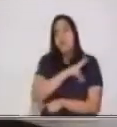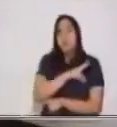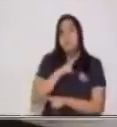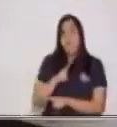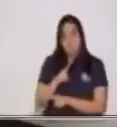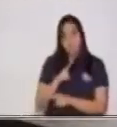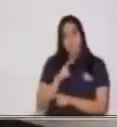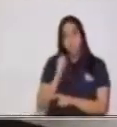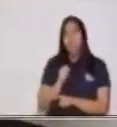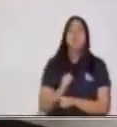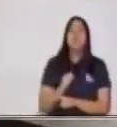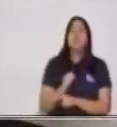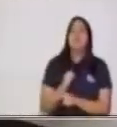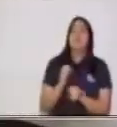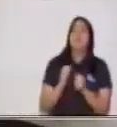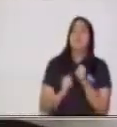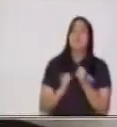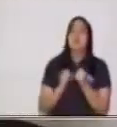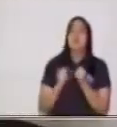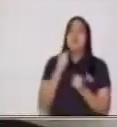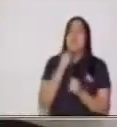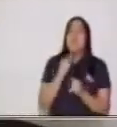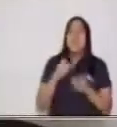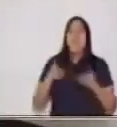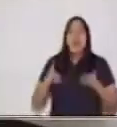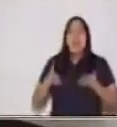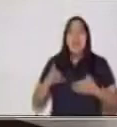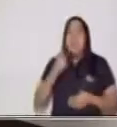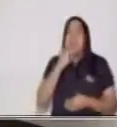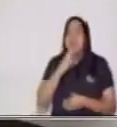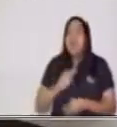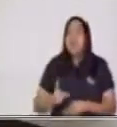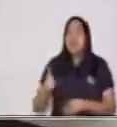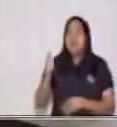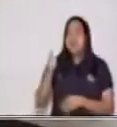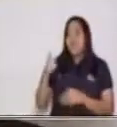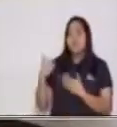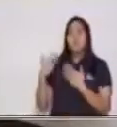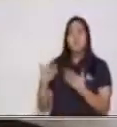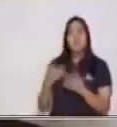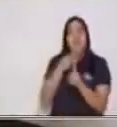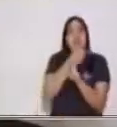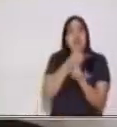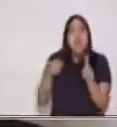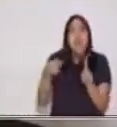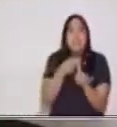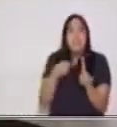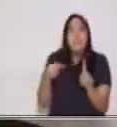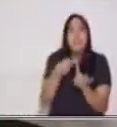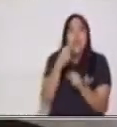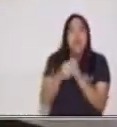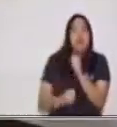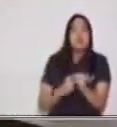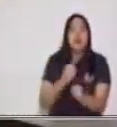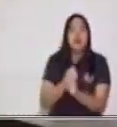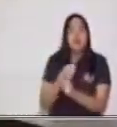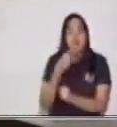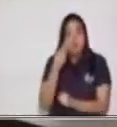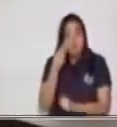Terminamos en el enunciado. La hija va a tener la mitad de la edad de la mamá. Entonces,